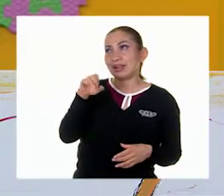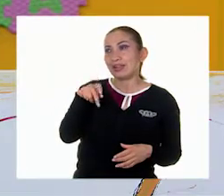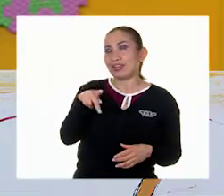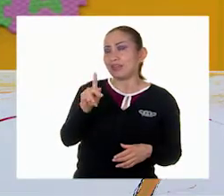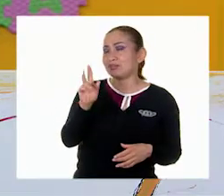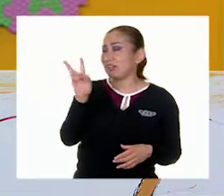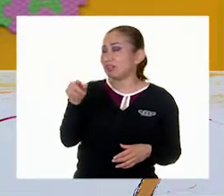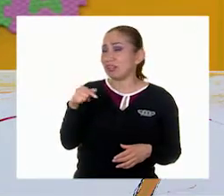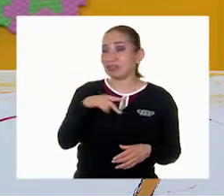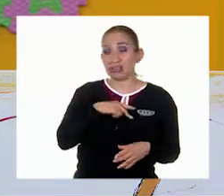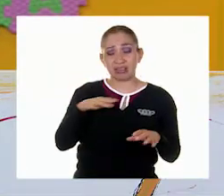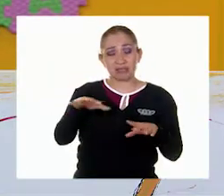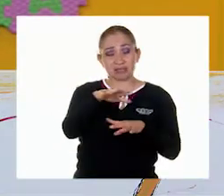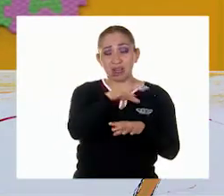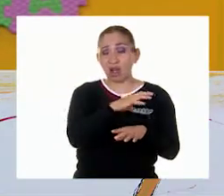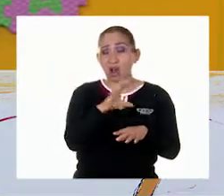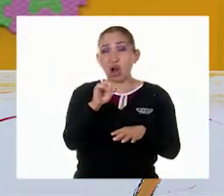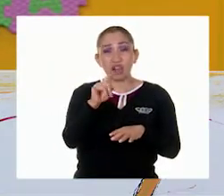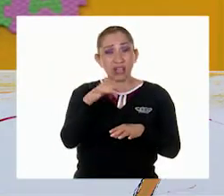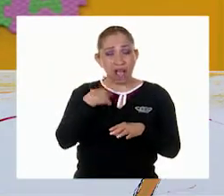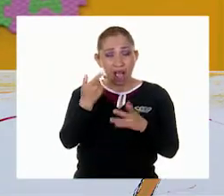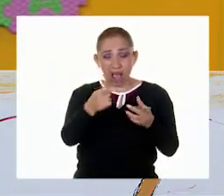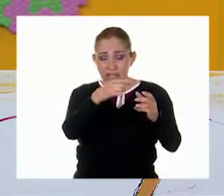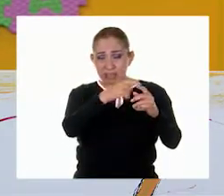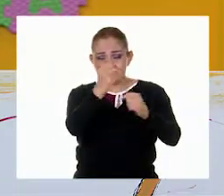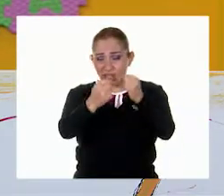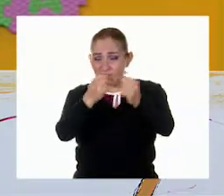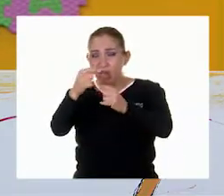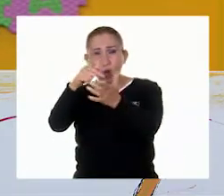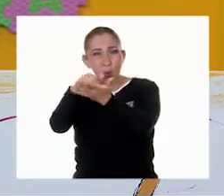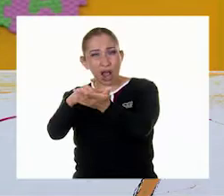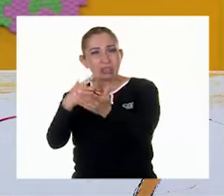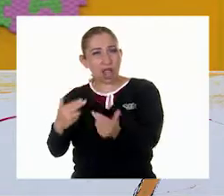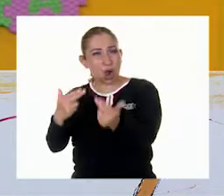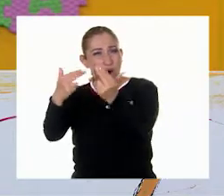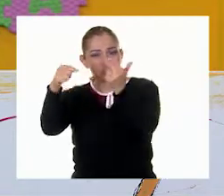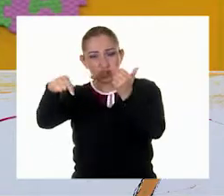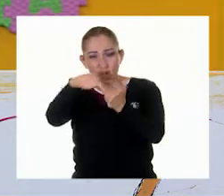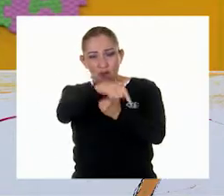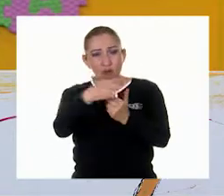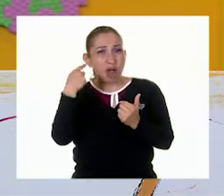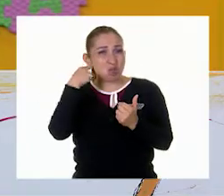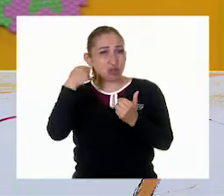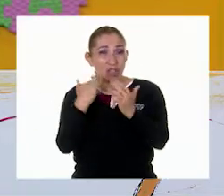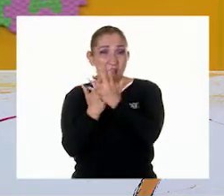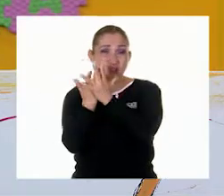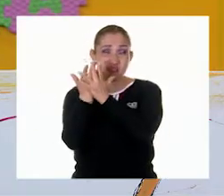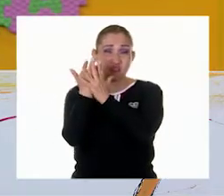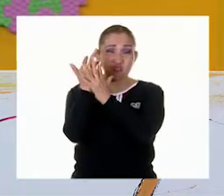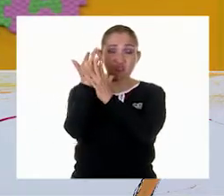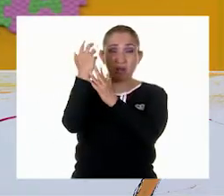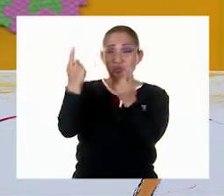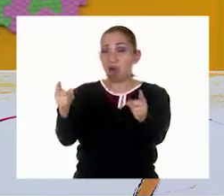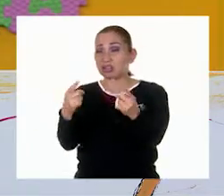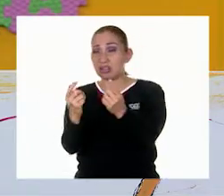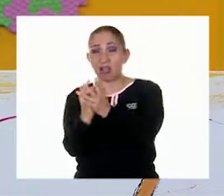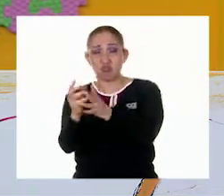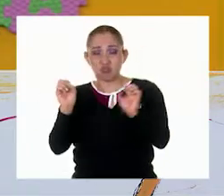es que en mi colonia hay muchos comercios que ponen su música a todo lo que da, con